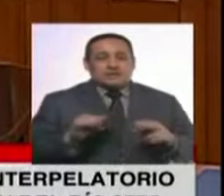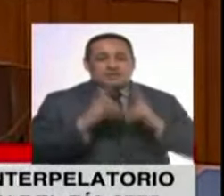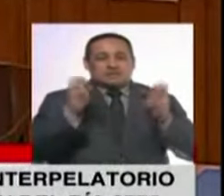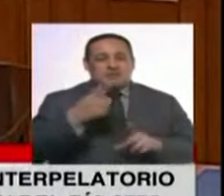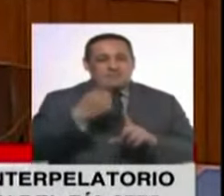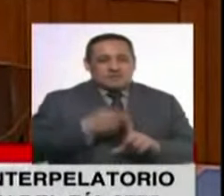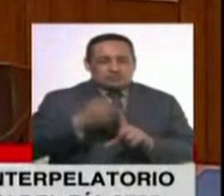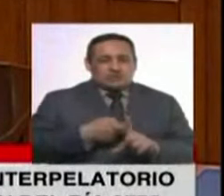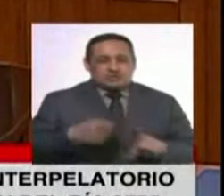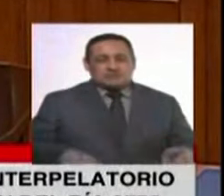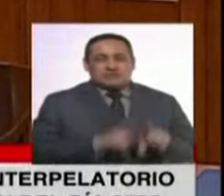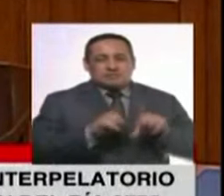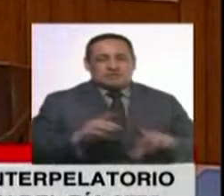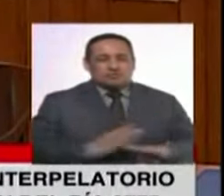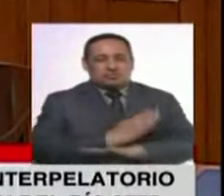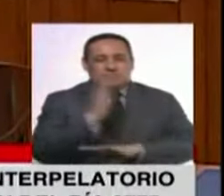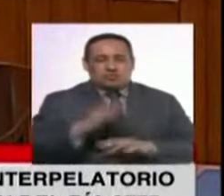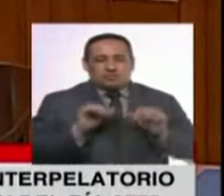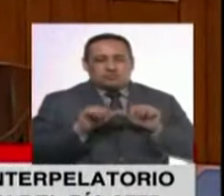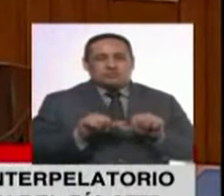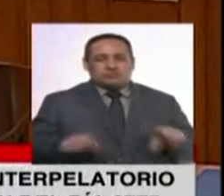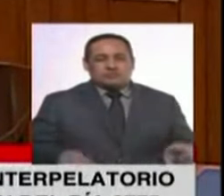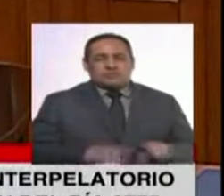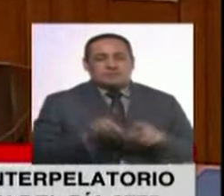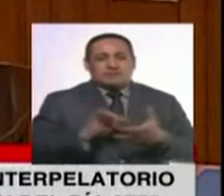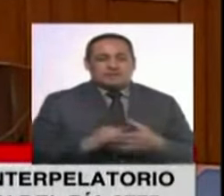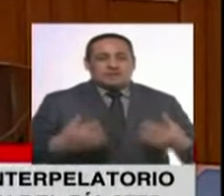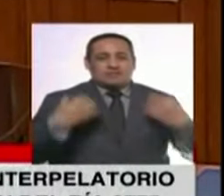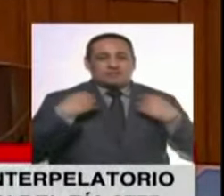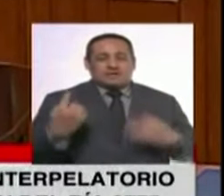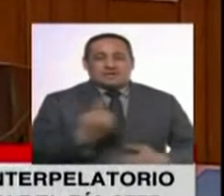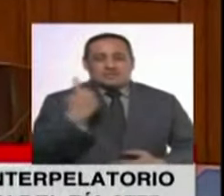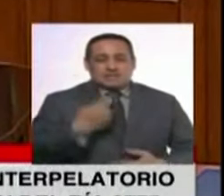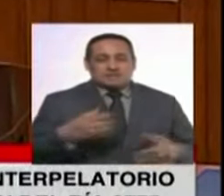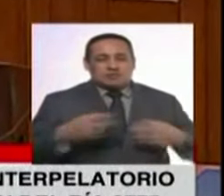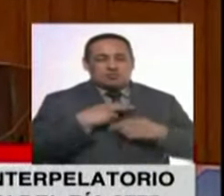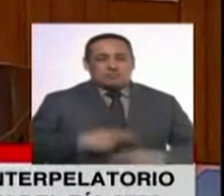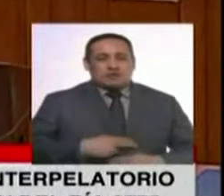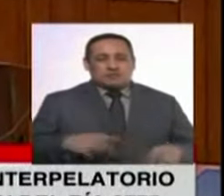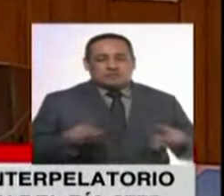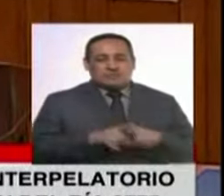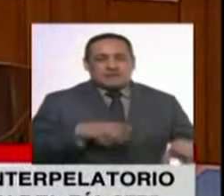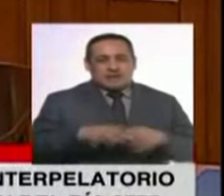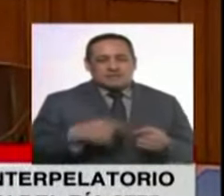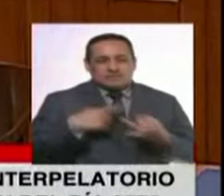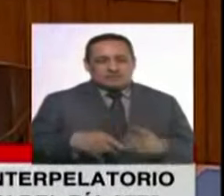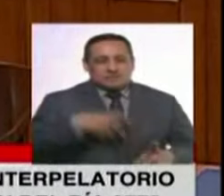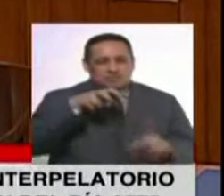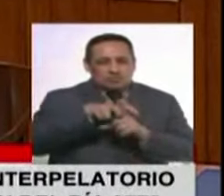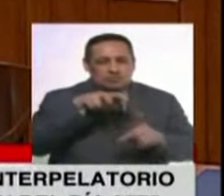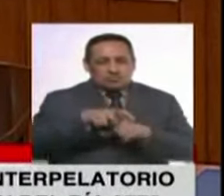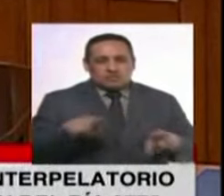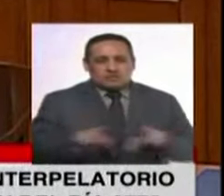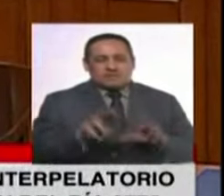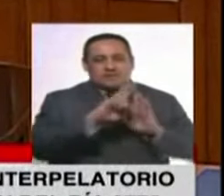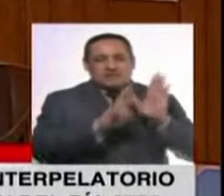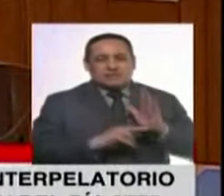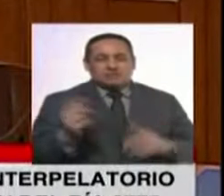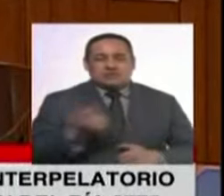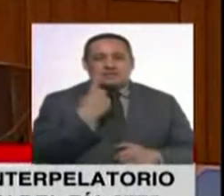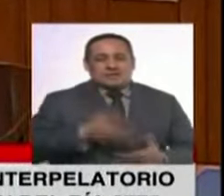mensual durante su permanencia la oficina general de recursos humanos realiza una verificación en el Registro Nacional